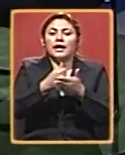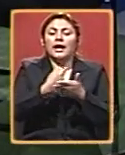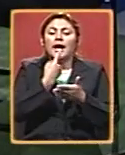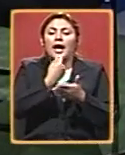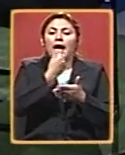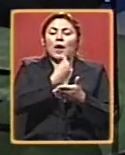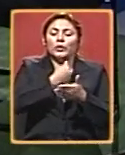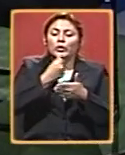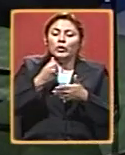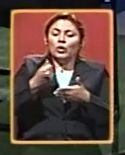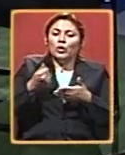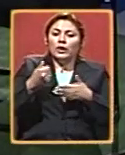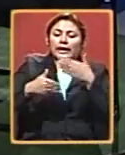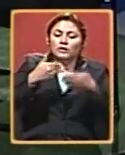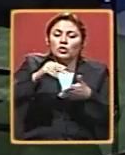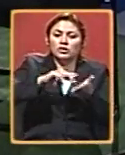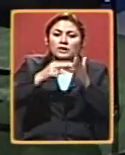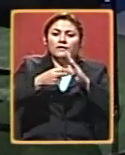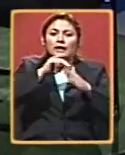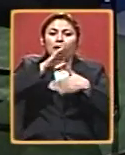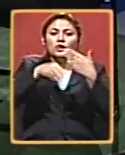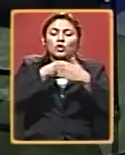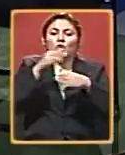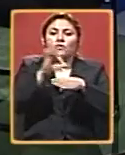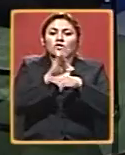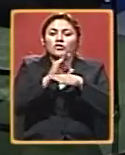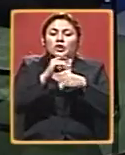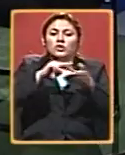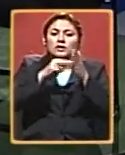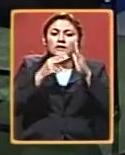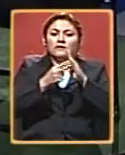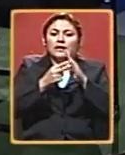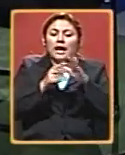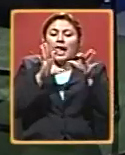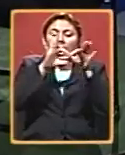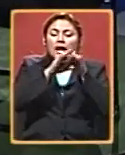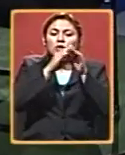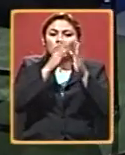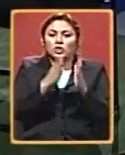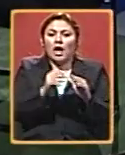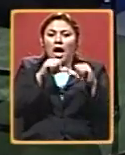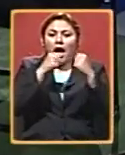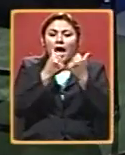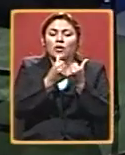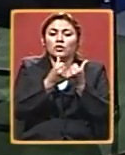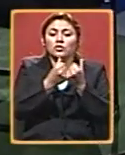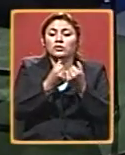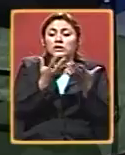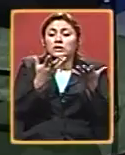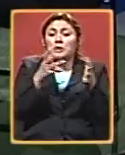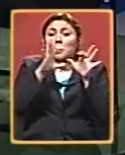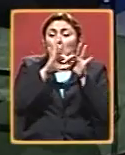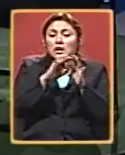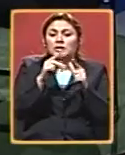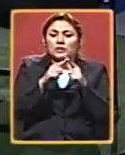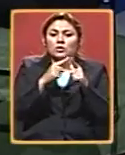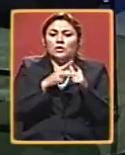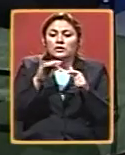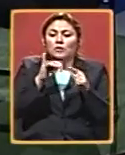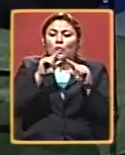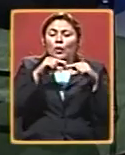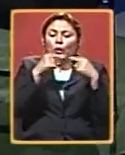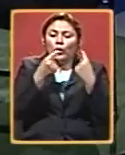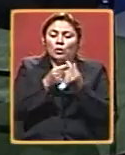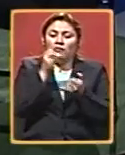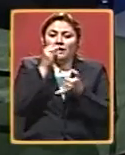que todos los funcionarios, todos los trabajadores son asociados de la cooperativa, que se unieron, ¿verdad? O sea, entonces es un